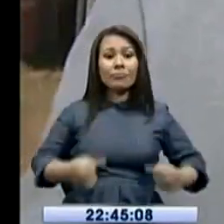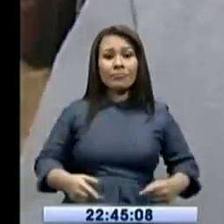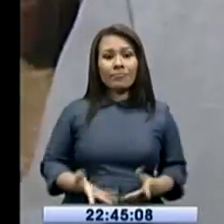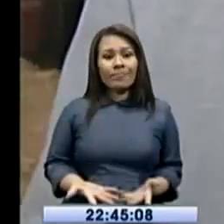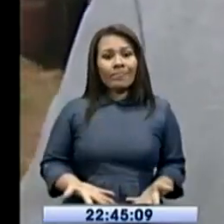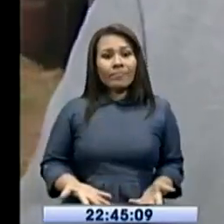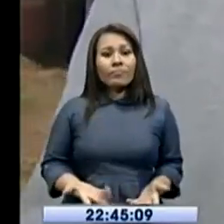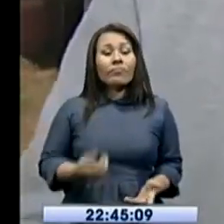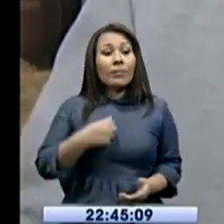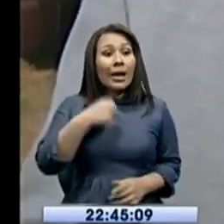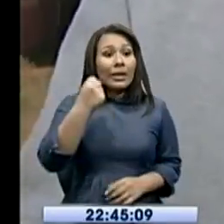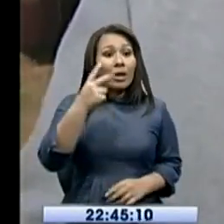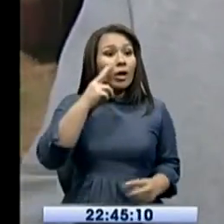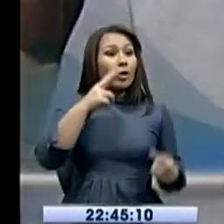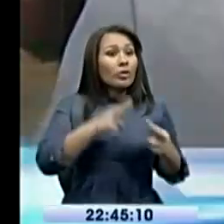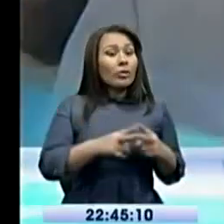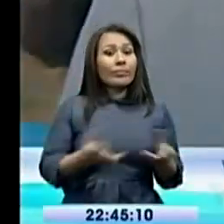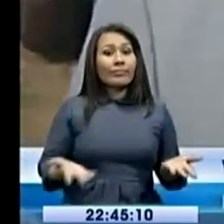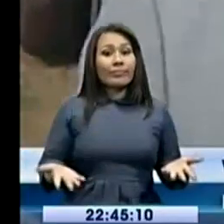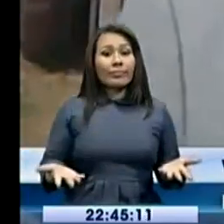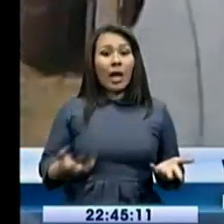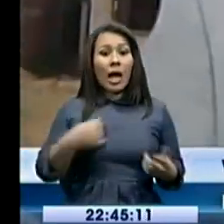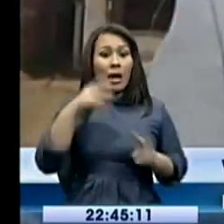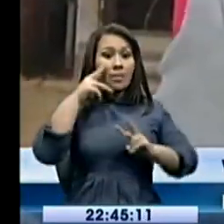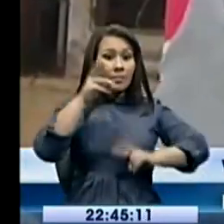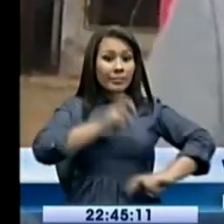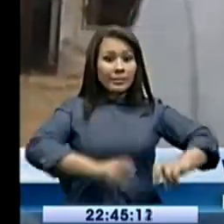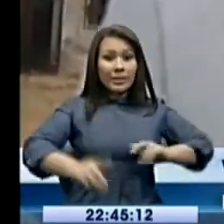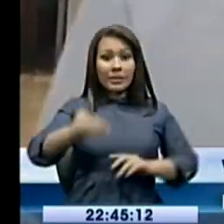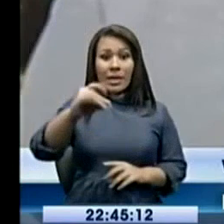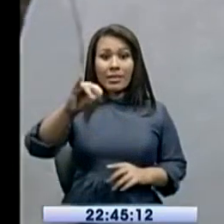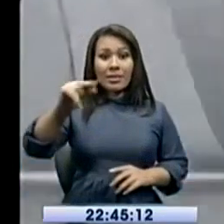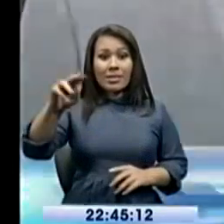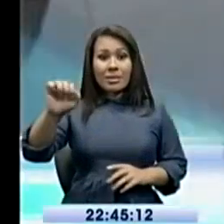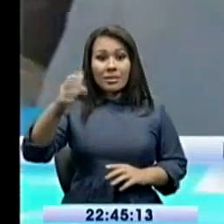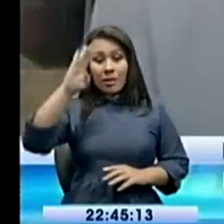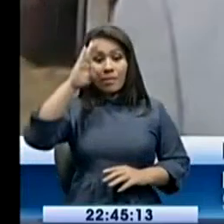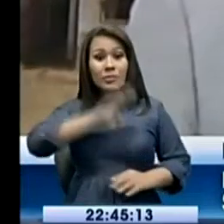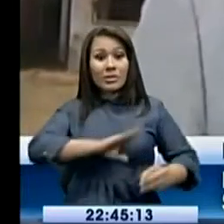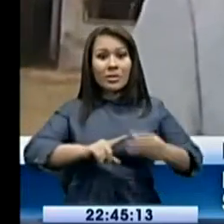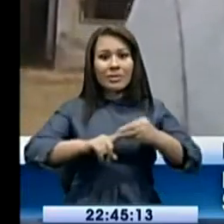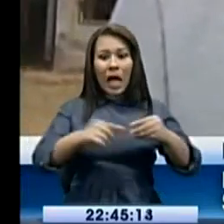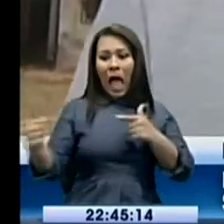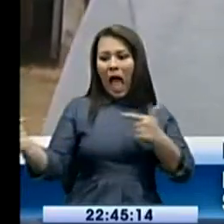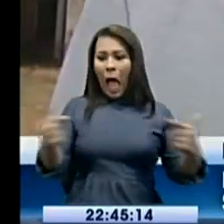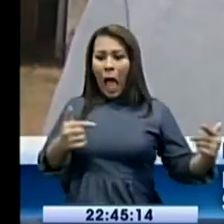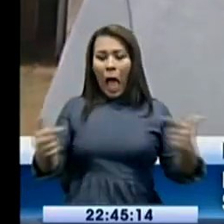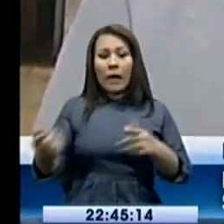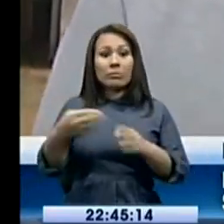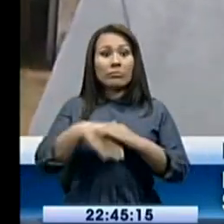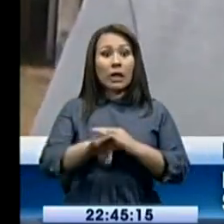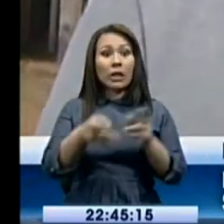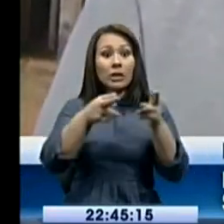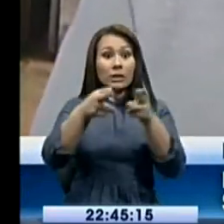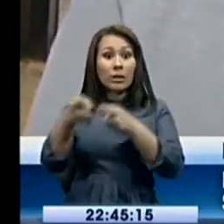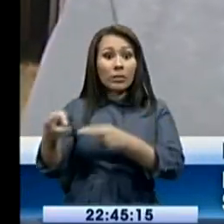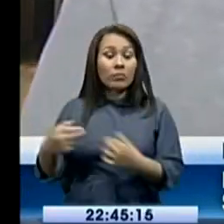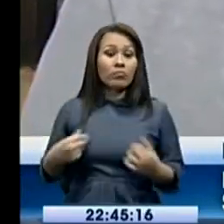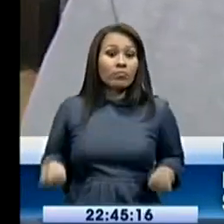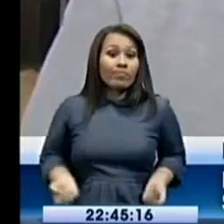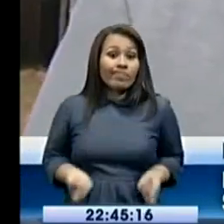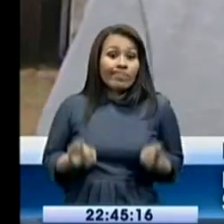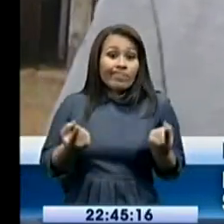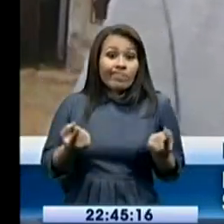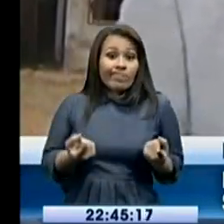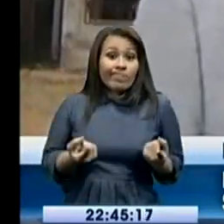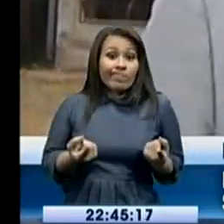Se tuvo conocimiento por indagaciones que ha hecho la ENASEC, que ha sido producto de una riña dentro del cementerio. ¿Y